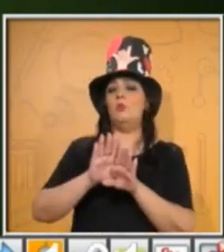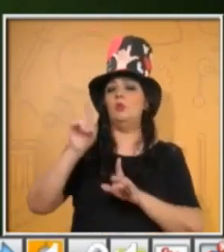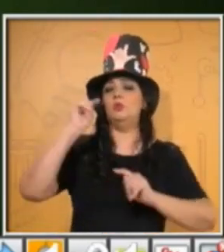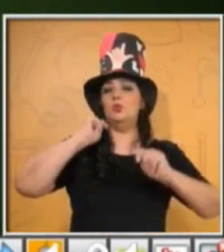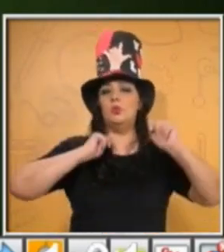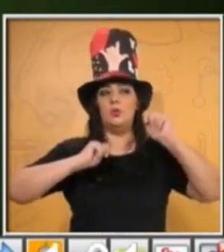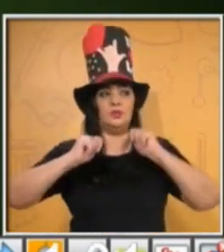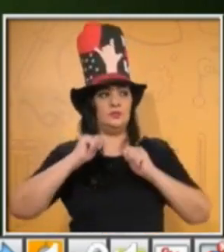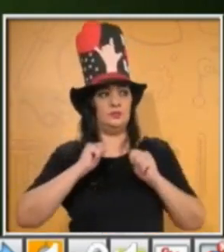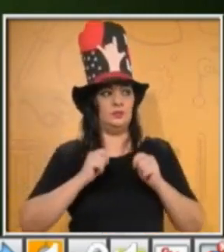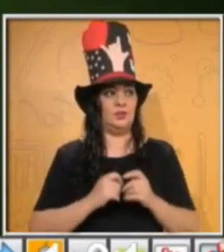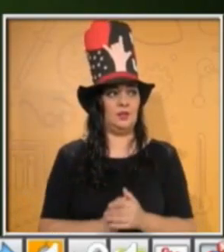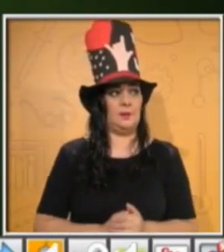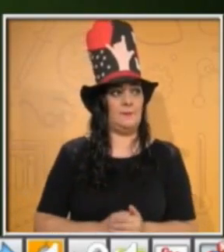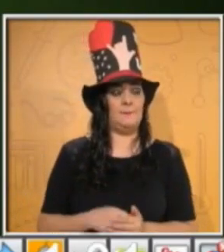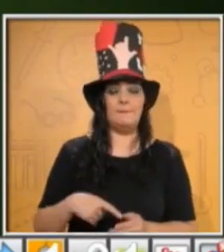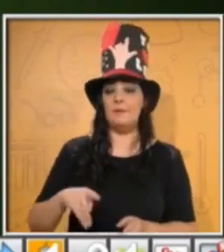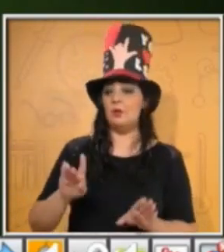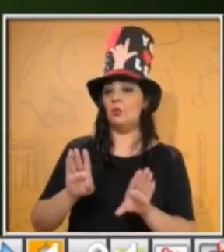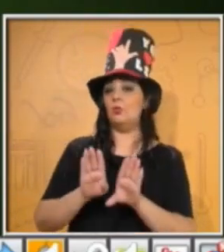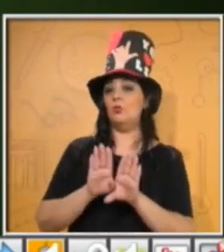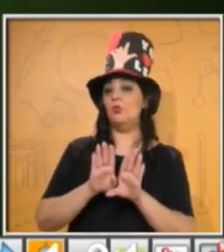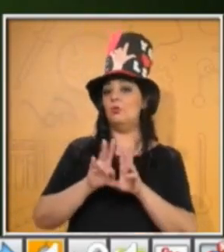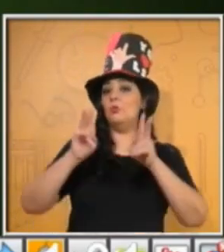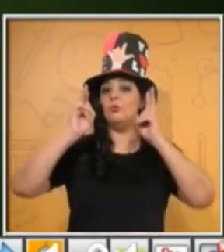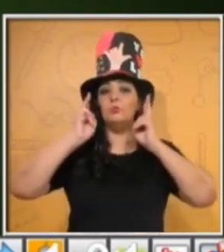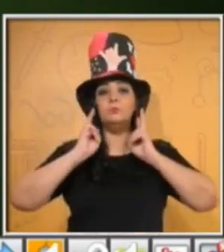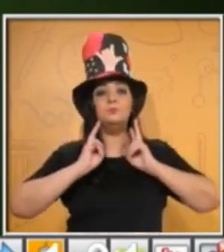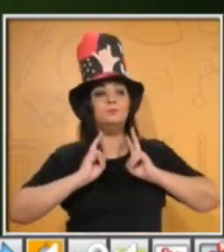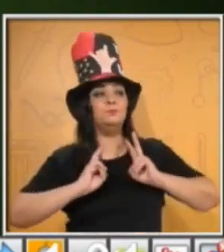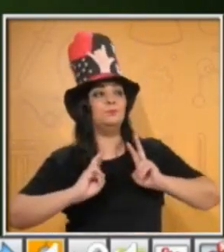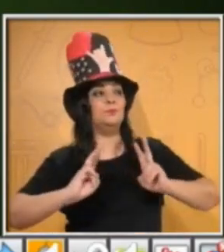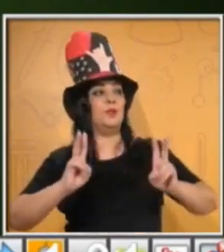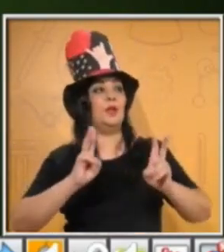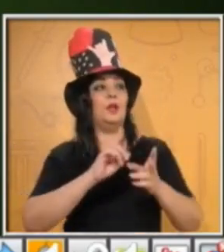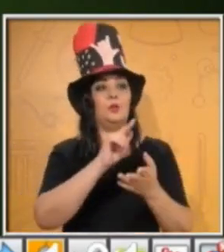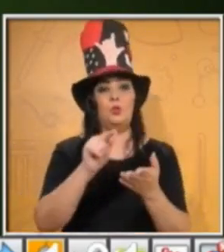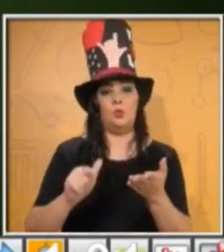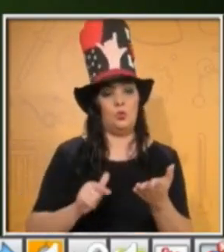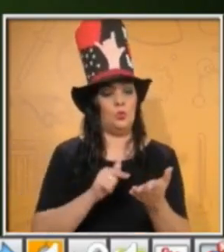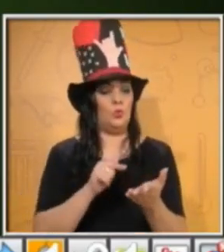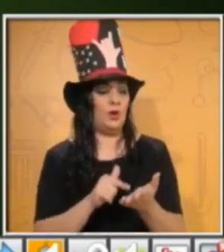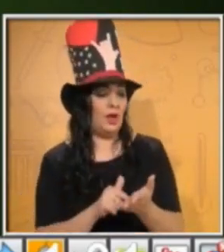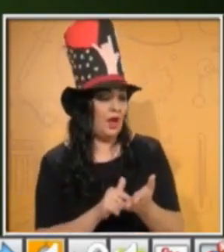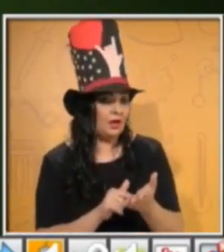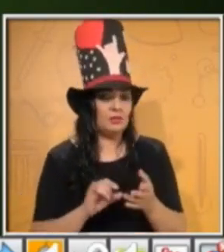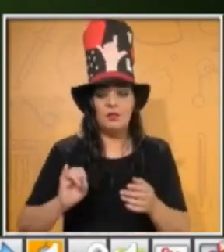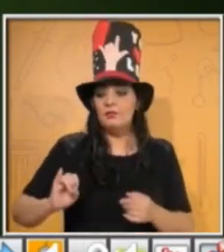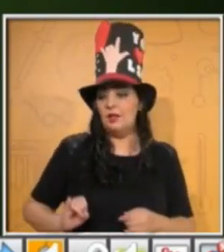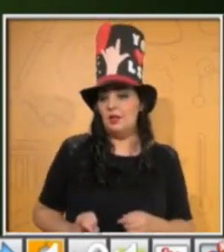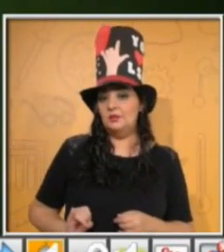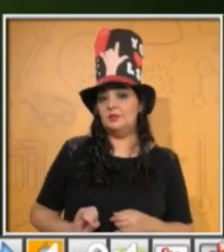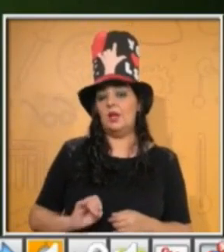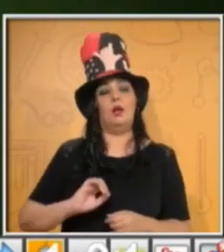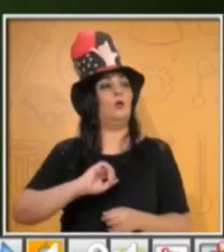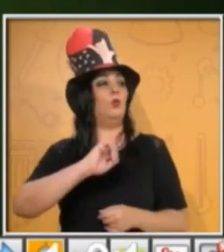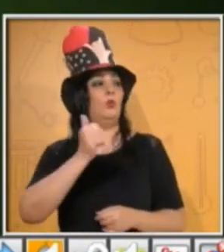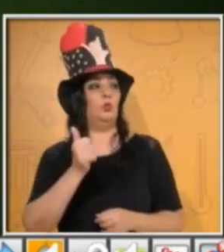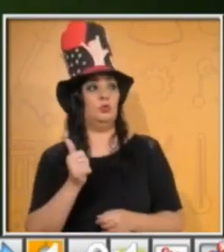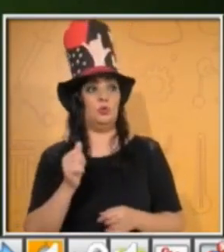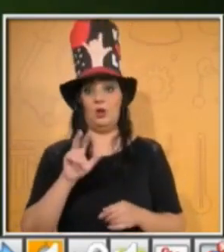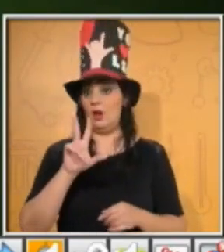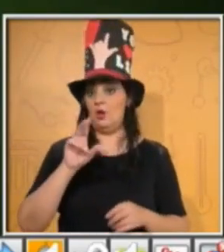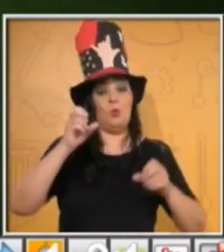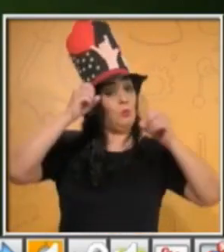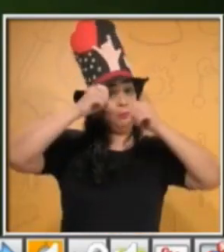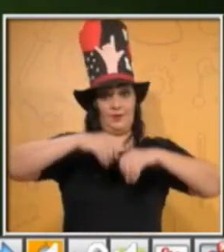maestra. Entonces, pero ¿cómo viajar de un sitio a otro, de un lugar de interés a otro, sin perdernos sobre